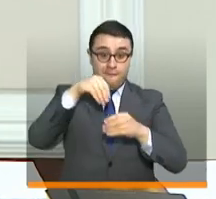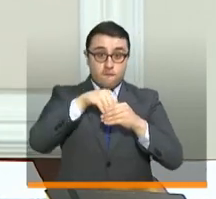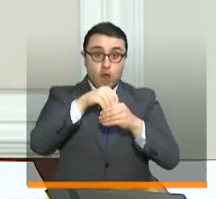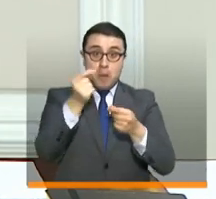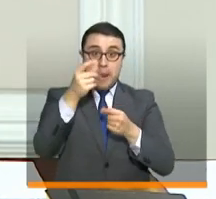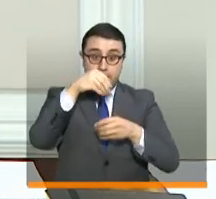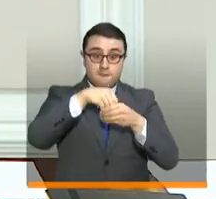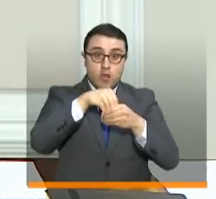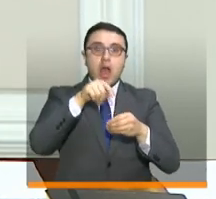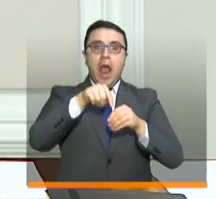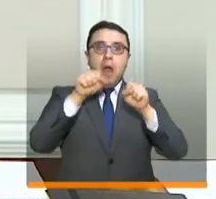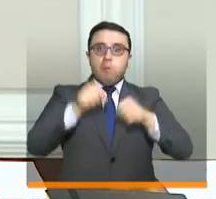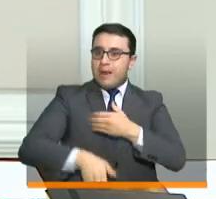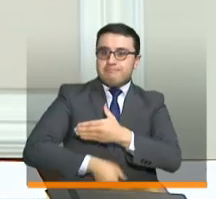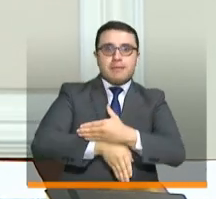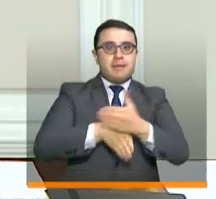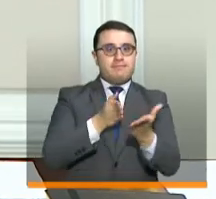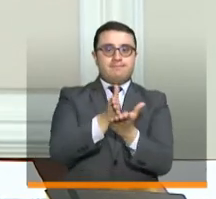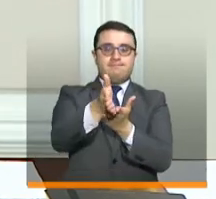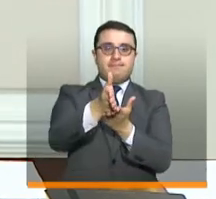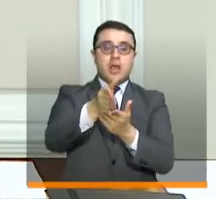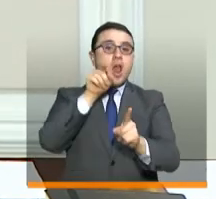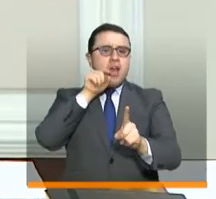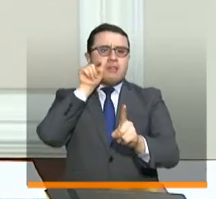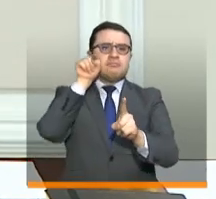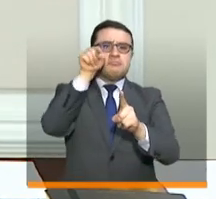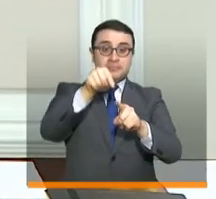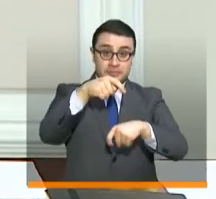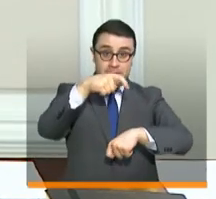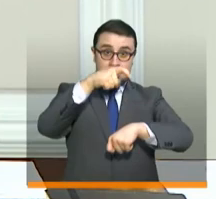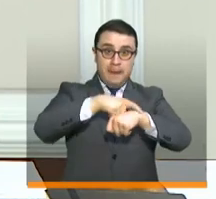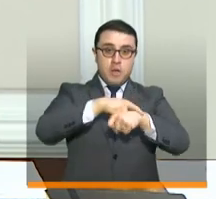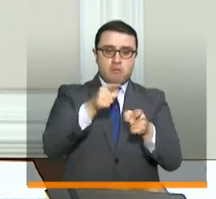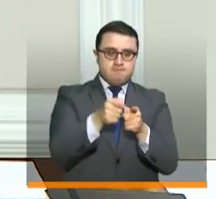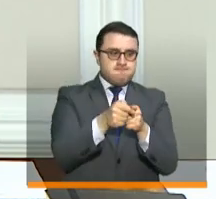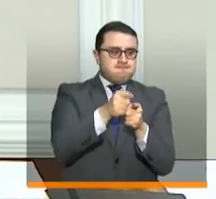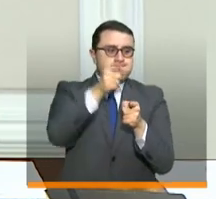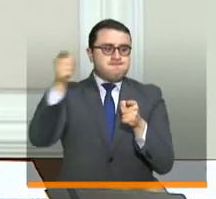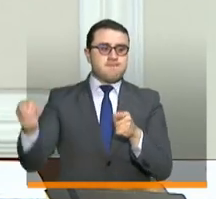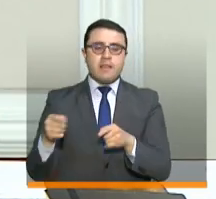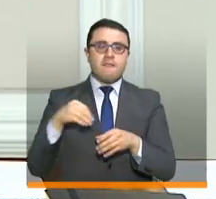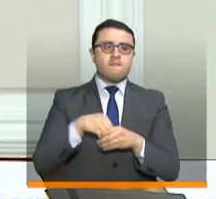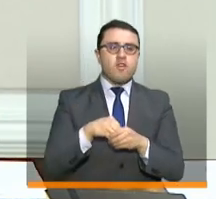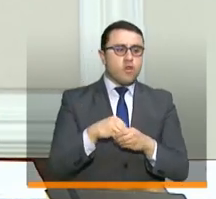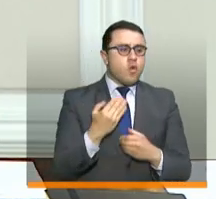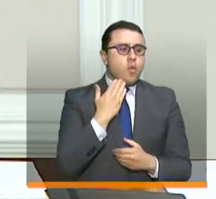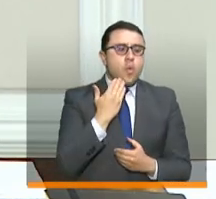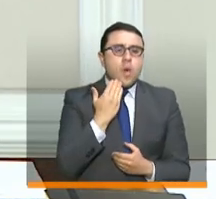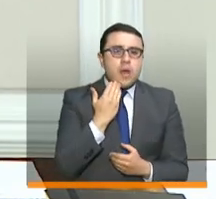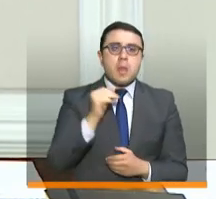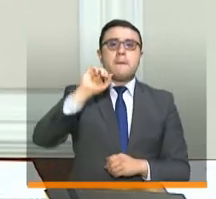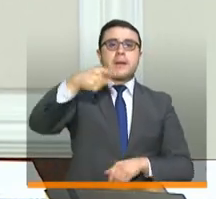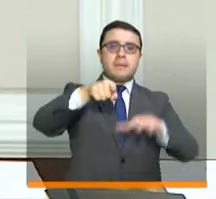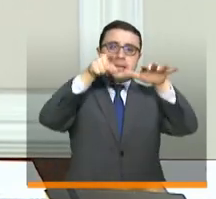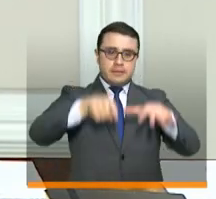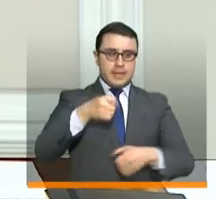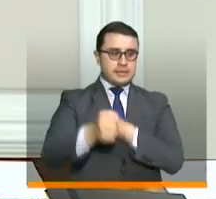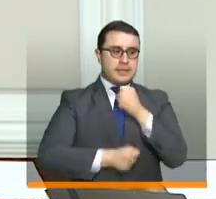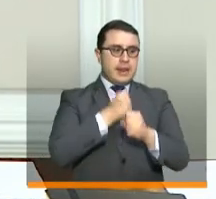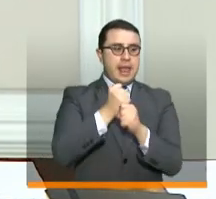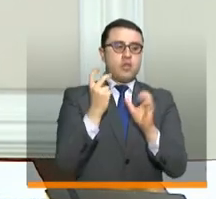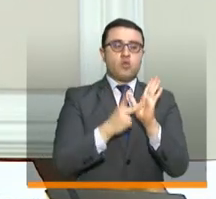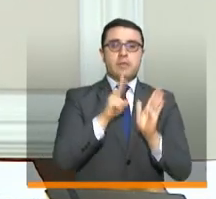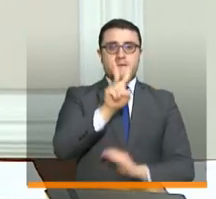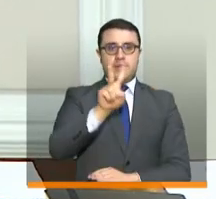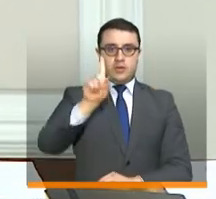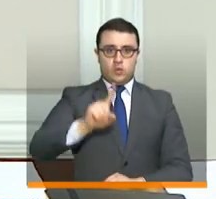COVID-19. Nuestra idea es extender este Fondo de Solidaridad durante el primer semestre del año 2021.